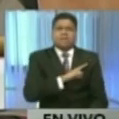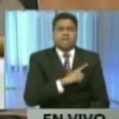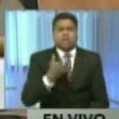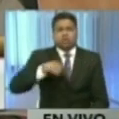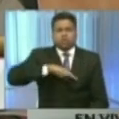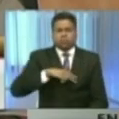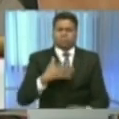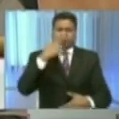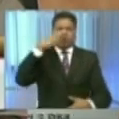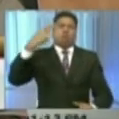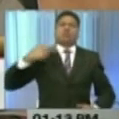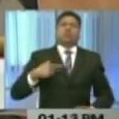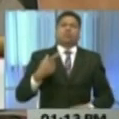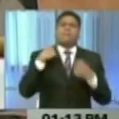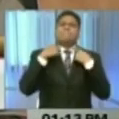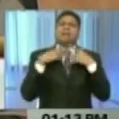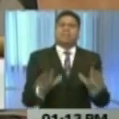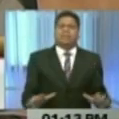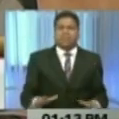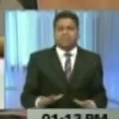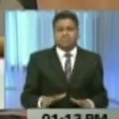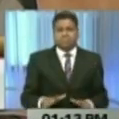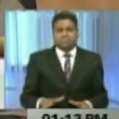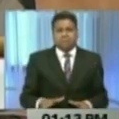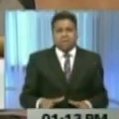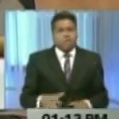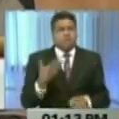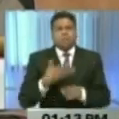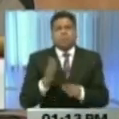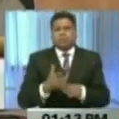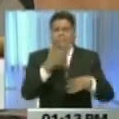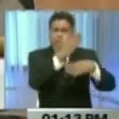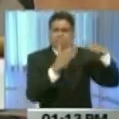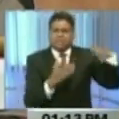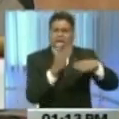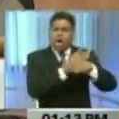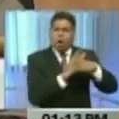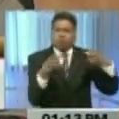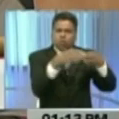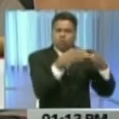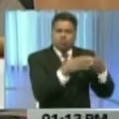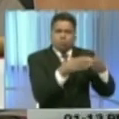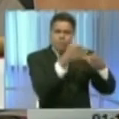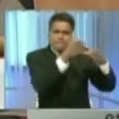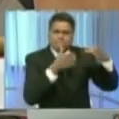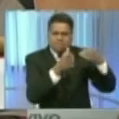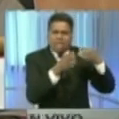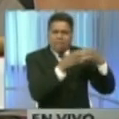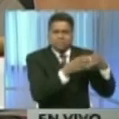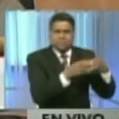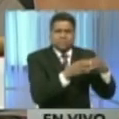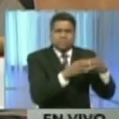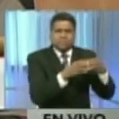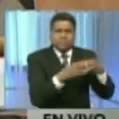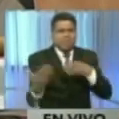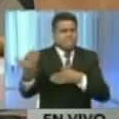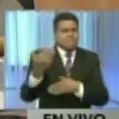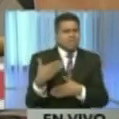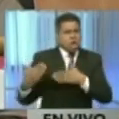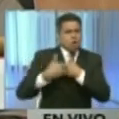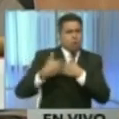mitad si el mundo entero se viene contra Venezuela a violar sus